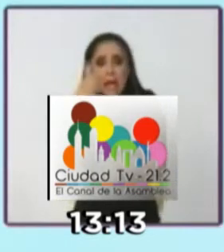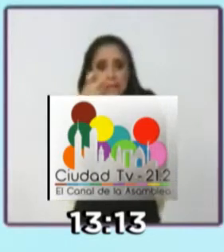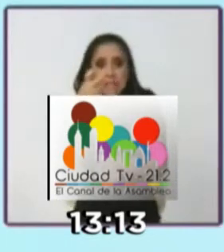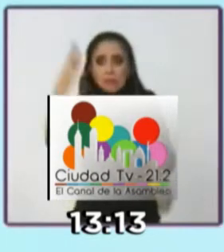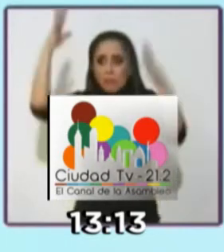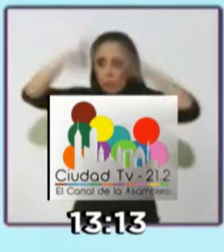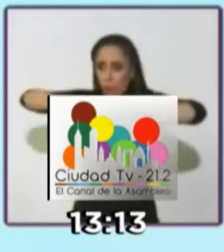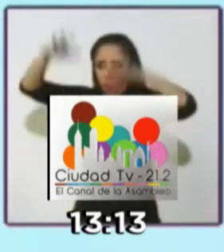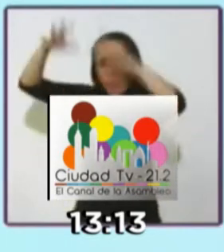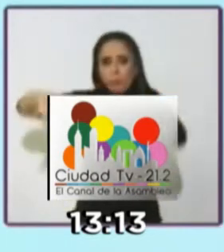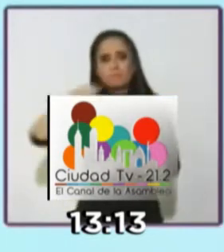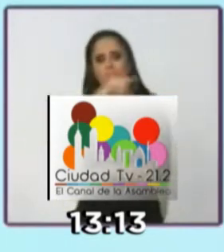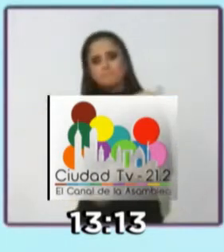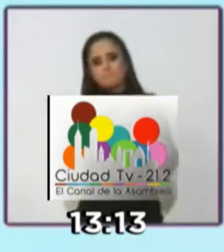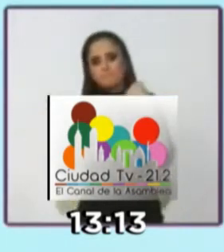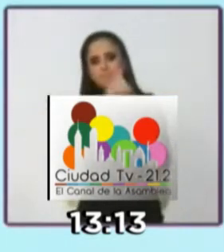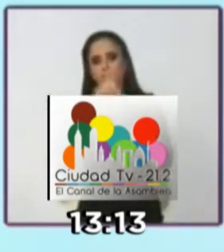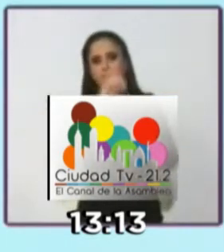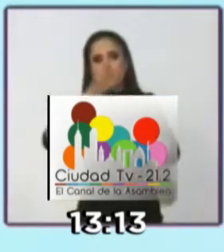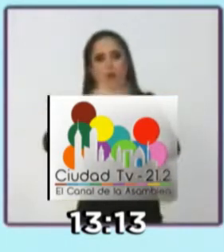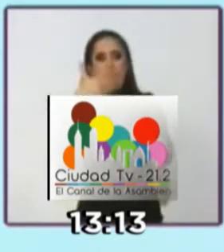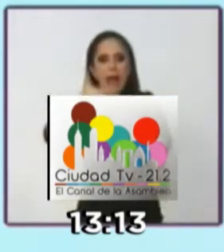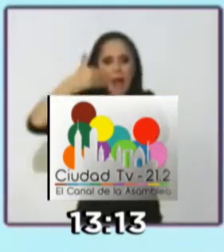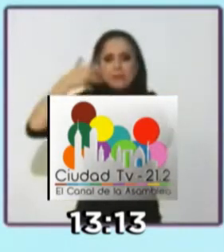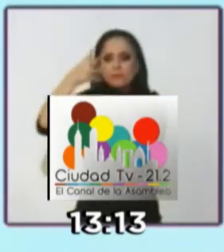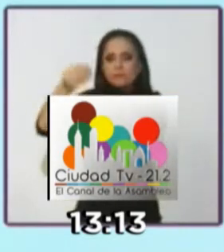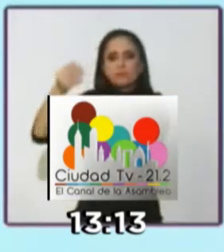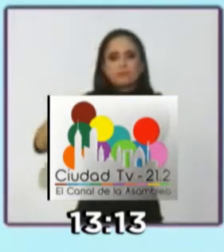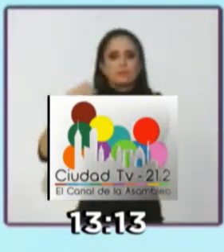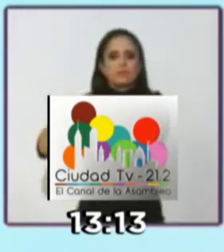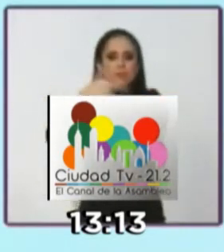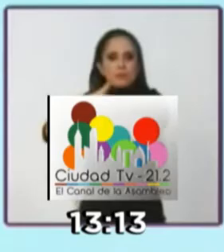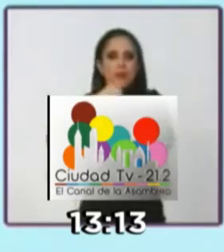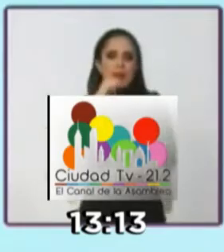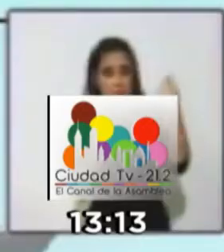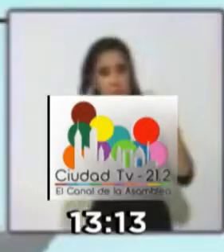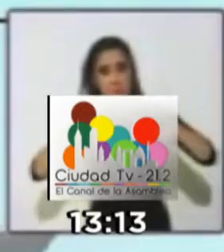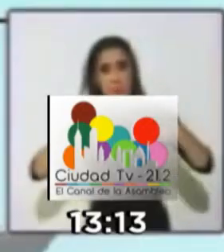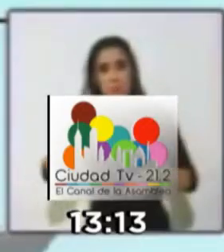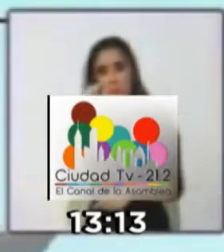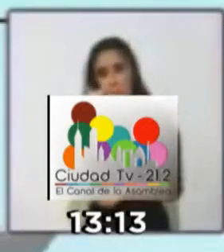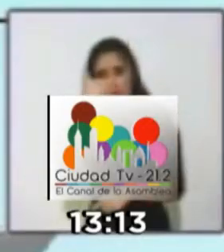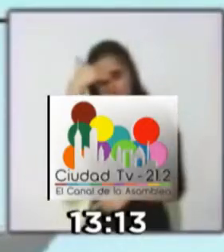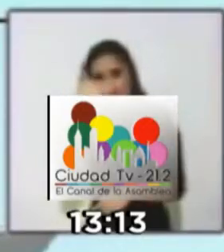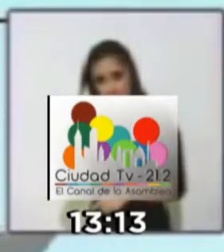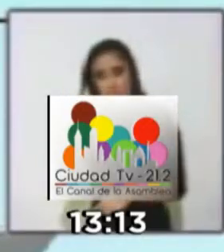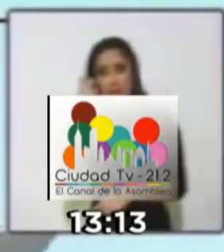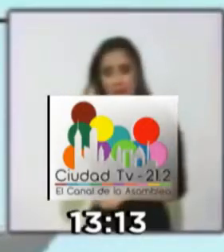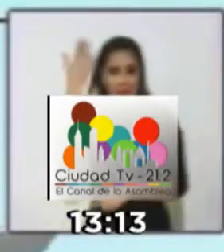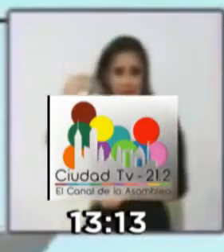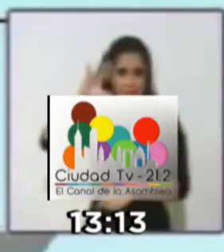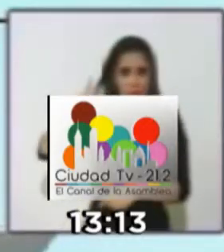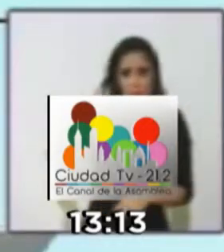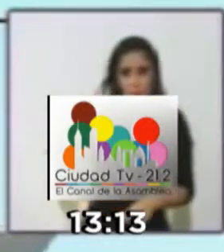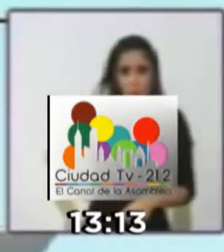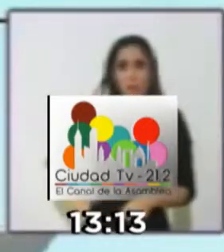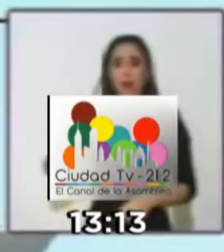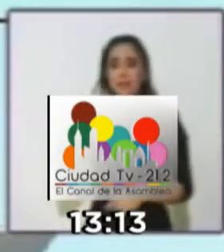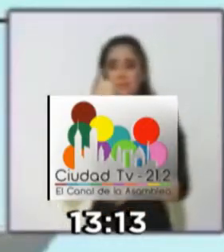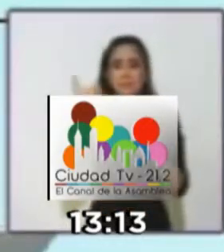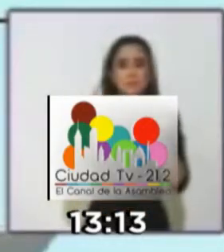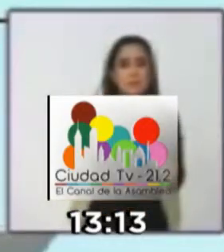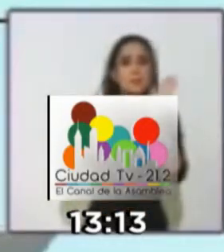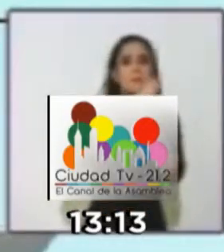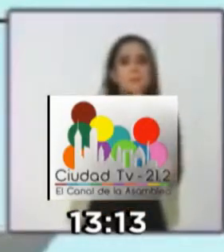de esta tragedia. Vamos a seguir trabajando para hacerle justicia a todas estas familias. En su turno, Claudia Sheinbaum, abanderada local de